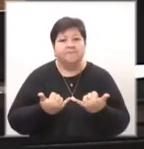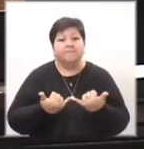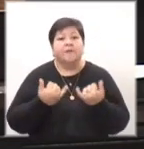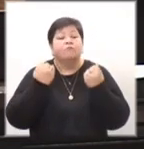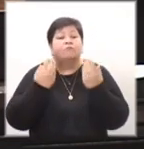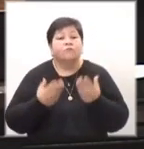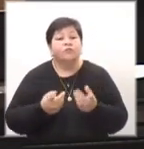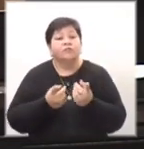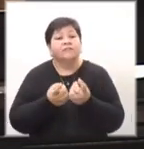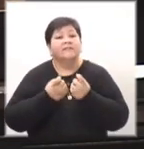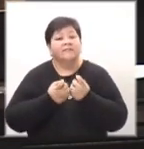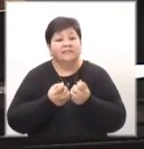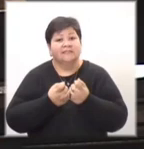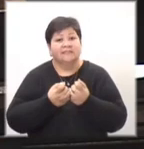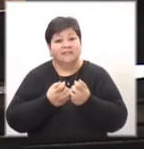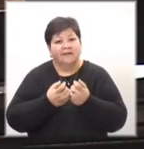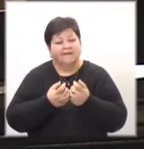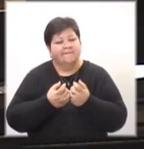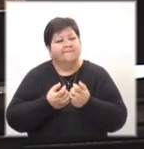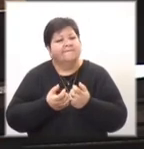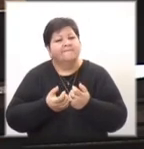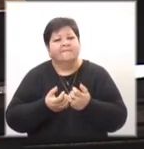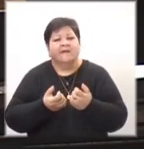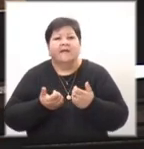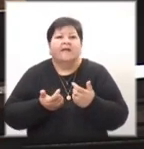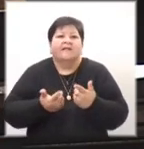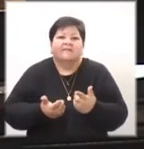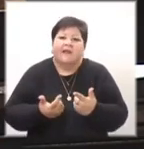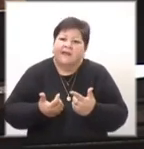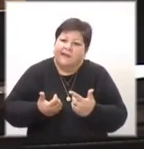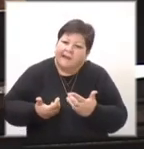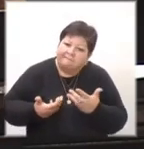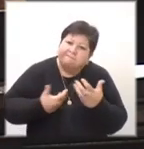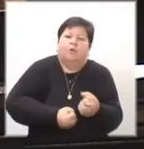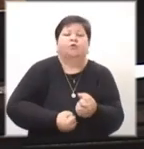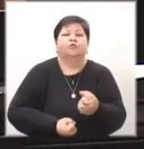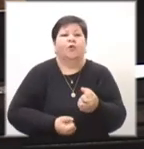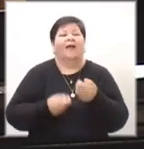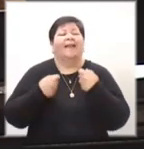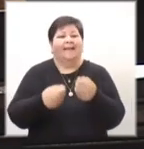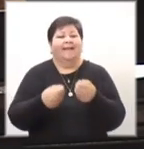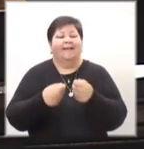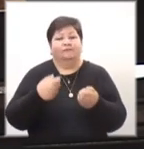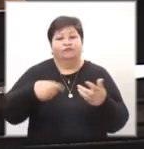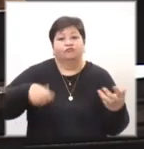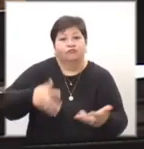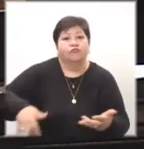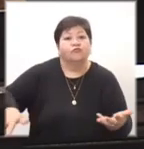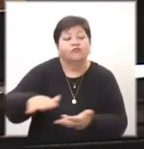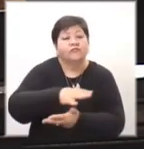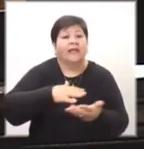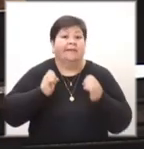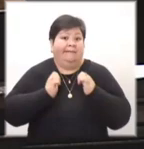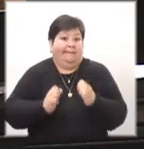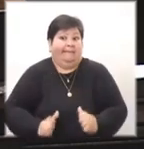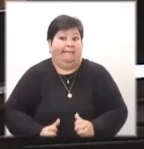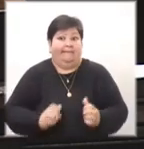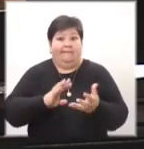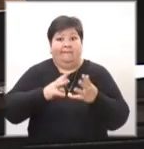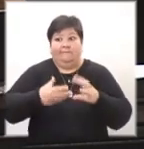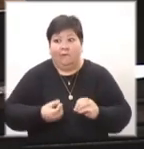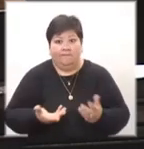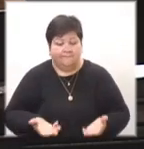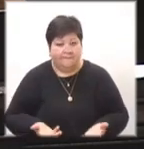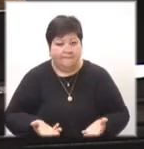imprescindible fortalecer el gasto social. Se trata de cuestiones centrales desde un punto de vista ético y estratégico, en